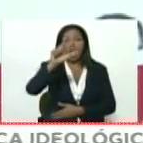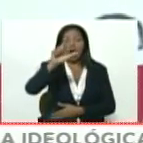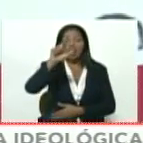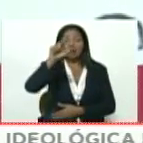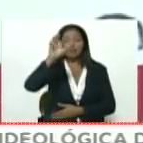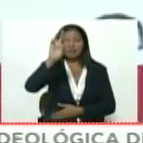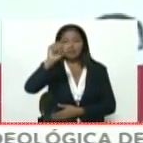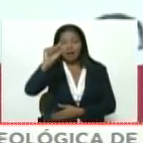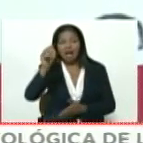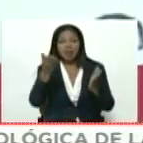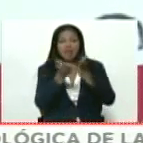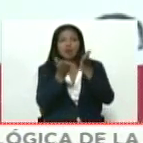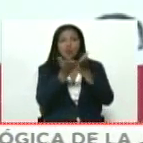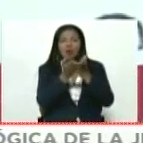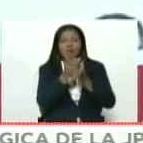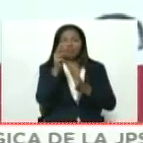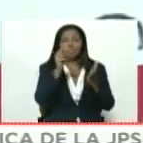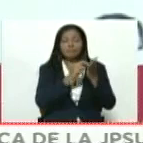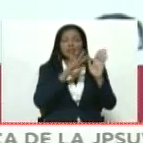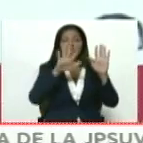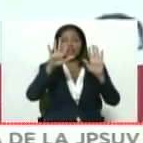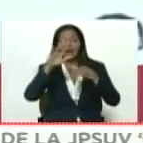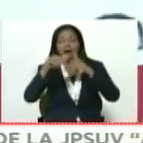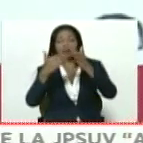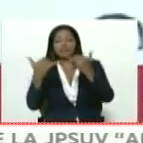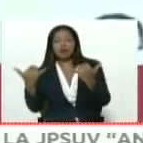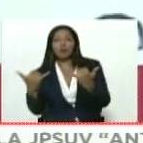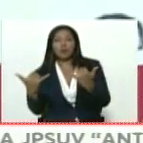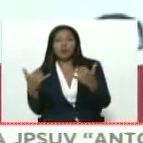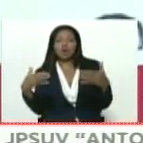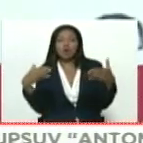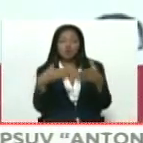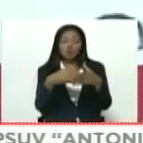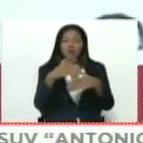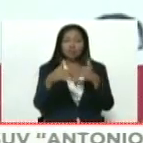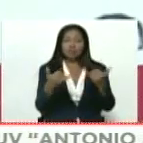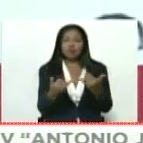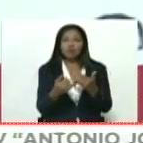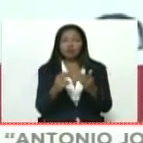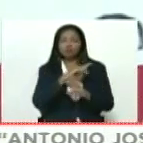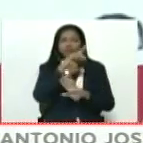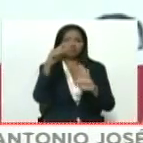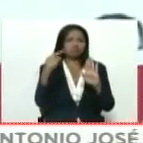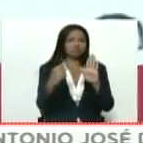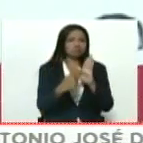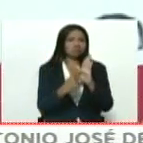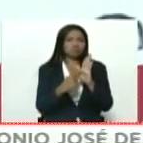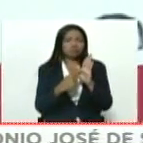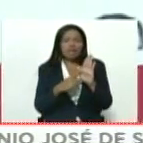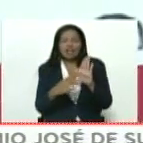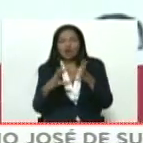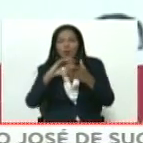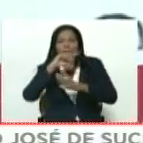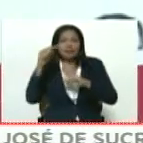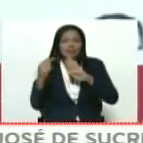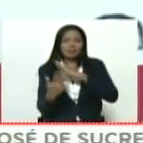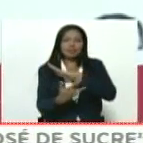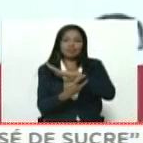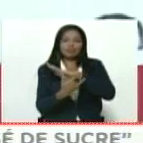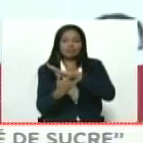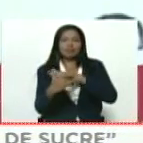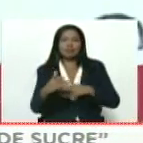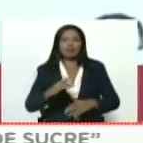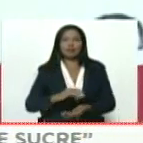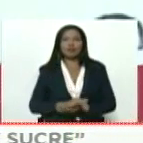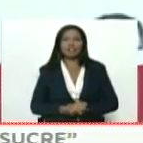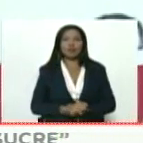que es la generación del 2010 en adelante, que es la generación absolutamente tecnologizada.